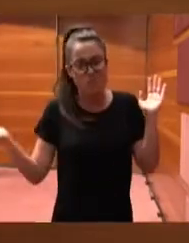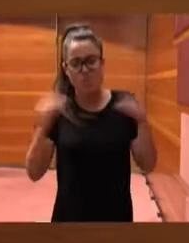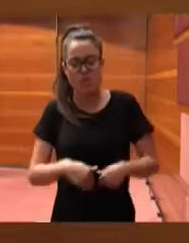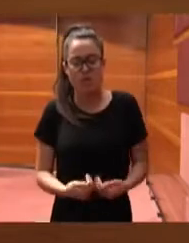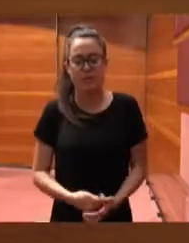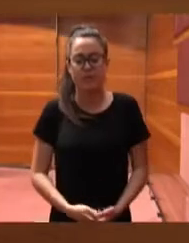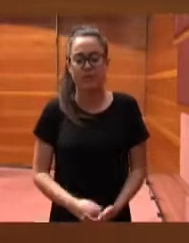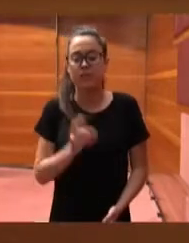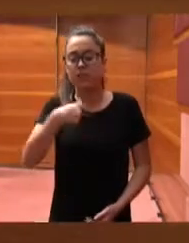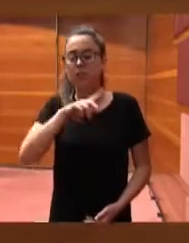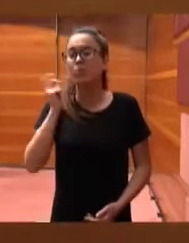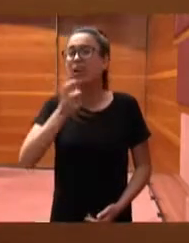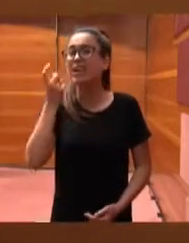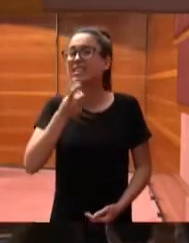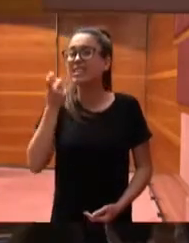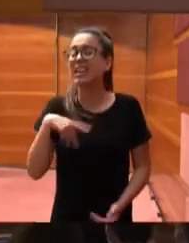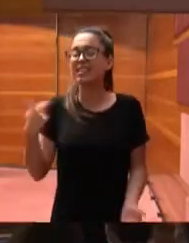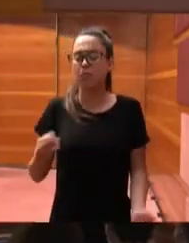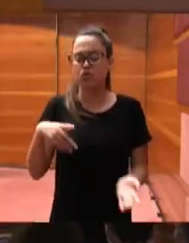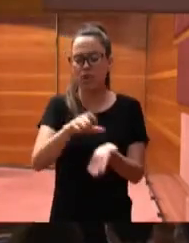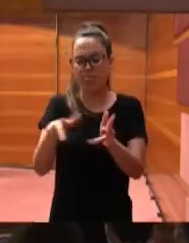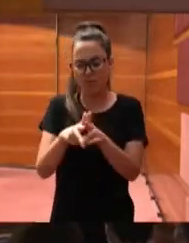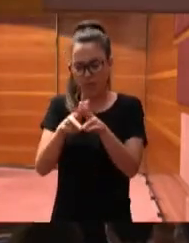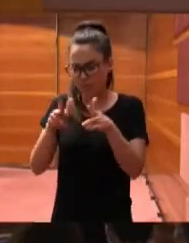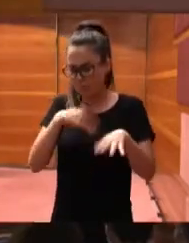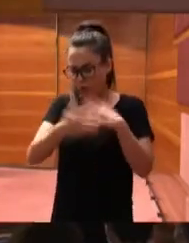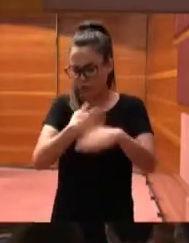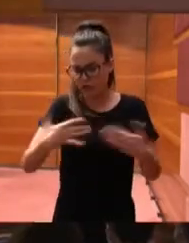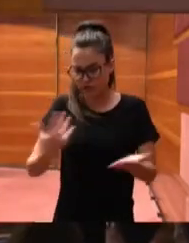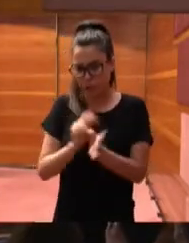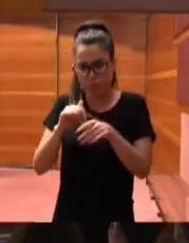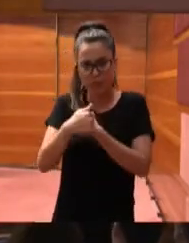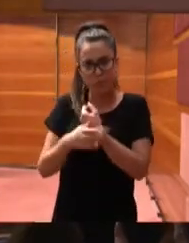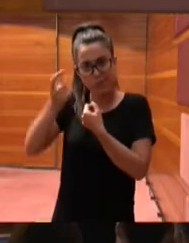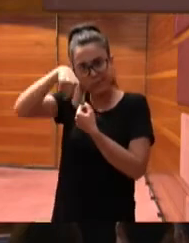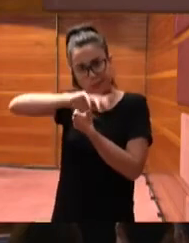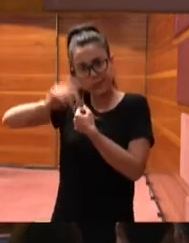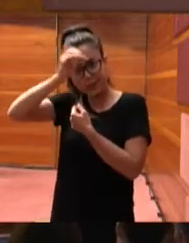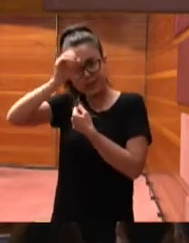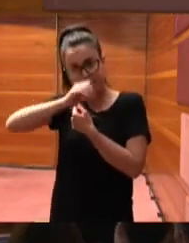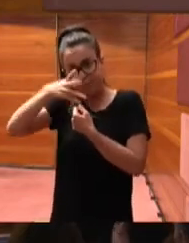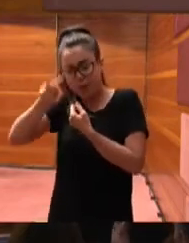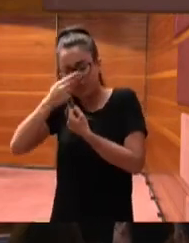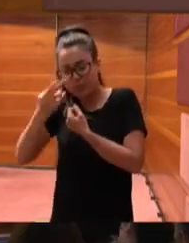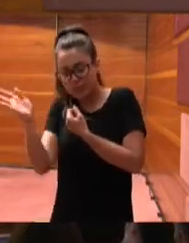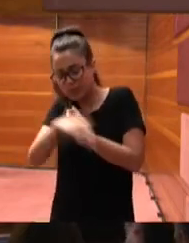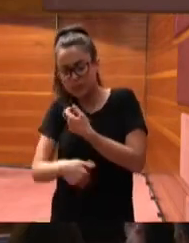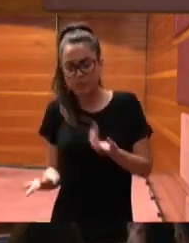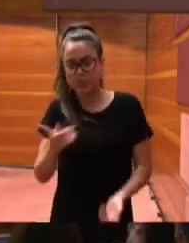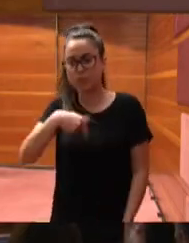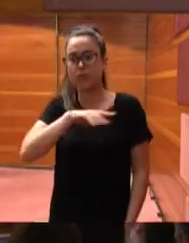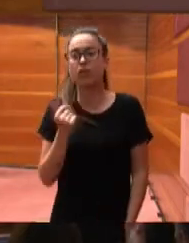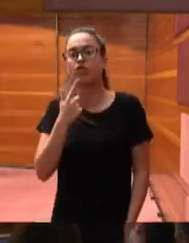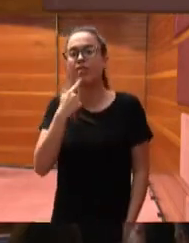Estamos intentando que los ciudadanos participen en todos los procesos, ¿a que sí? ¿Eh? Cuando hablábamos que era cuantitativamente, ¿cuántos más